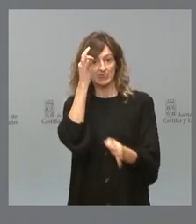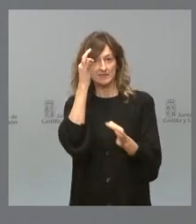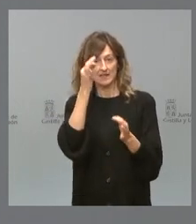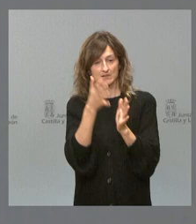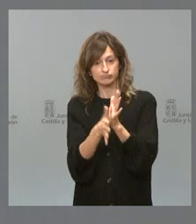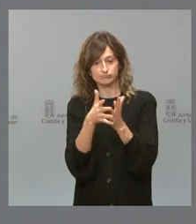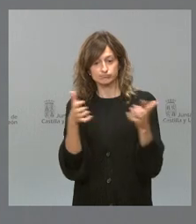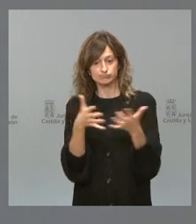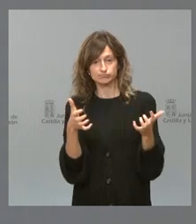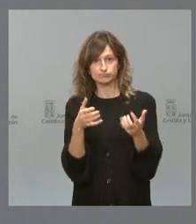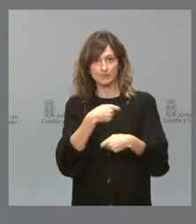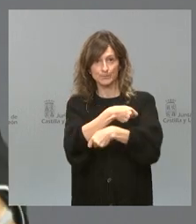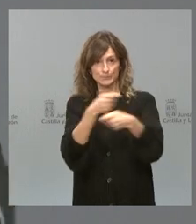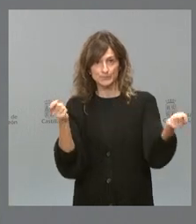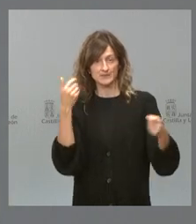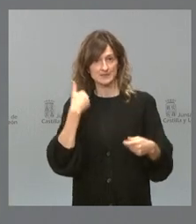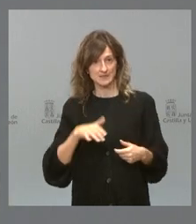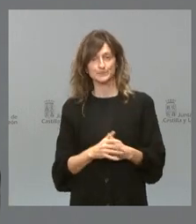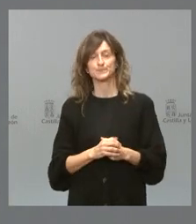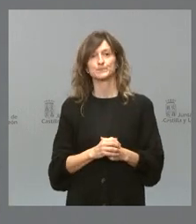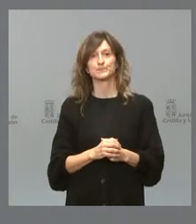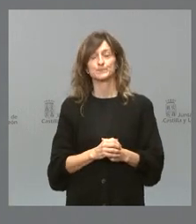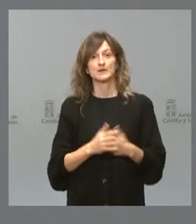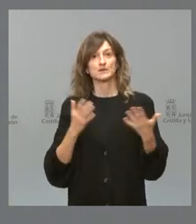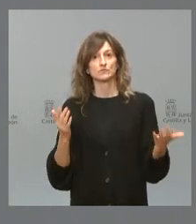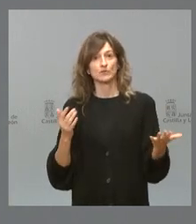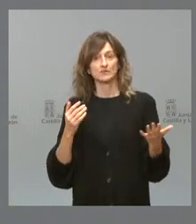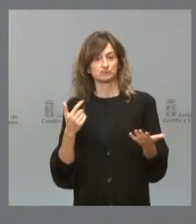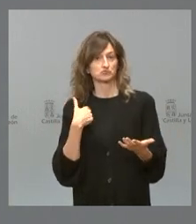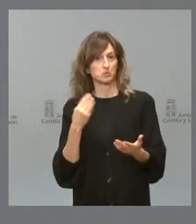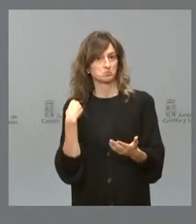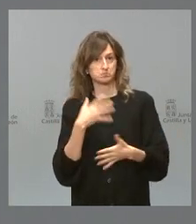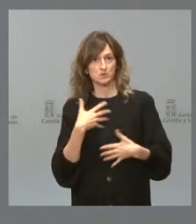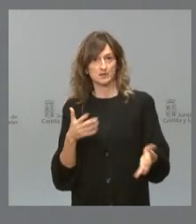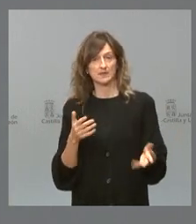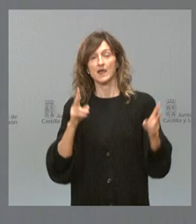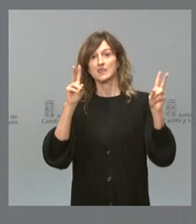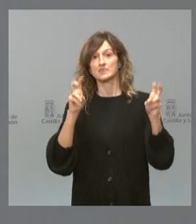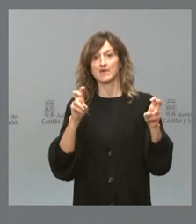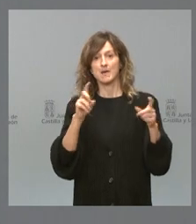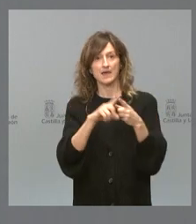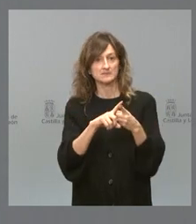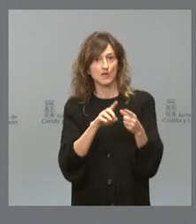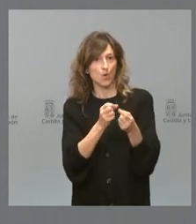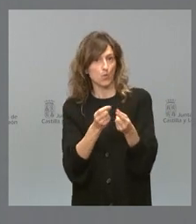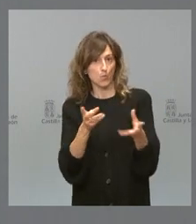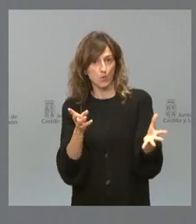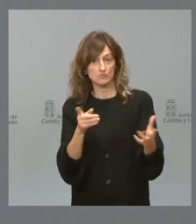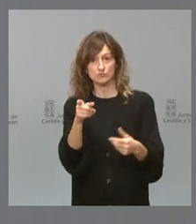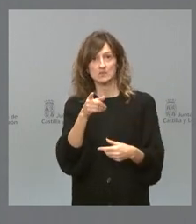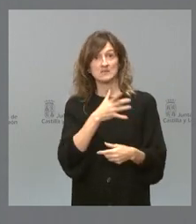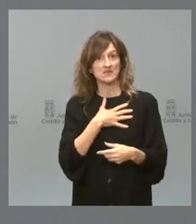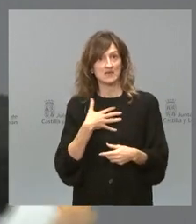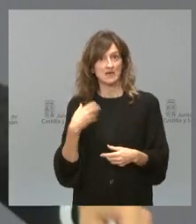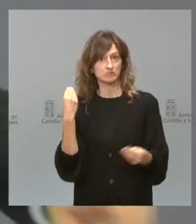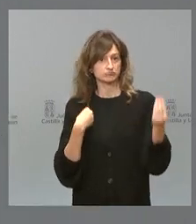en la documentación que les ha sido entregado y por tanto está a su disposición pero si sobre este asunto sobre cualquier otro estimán oportuno